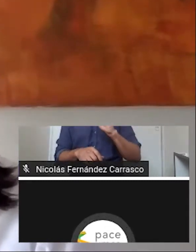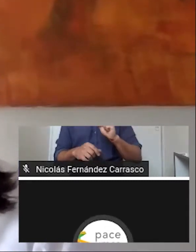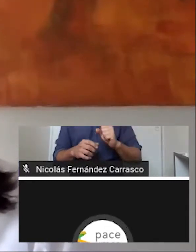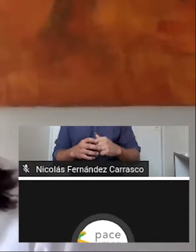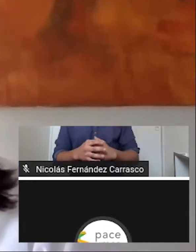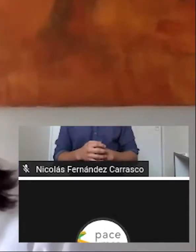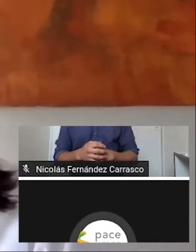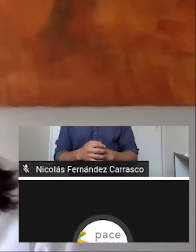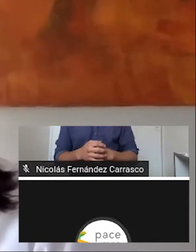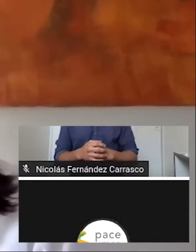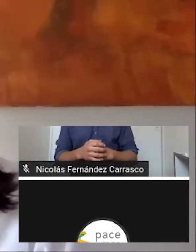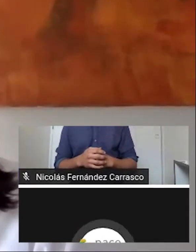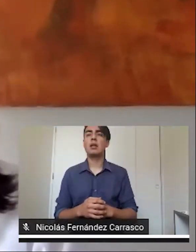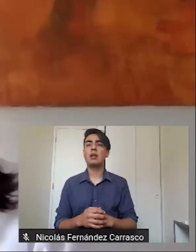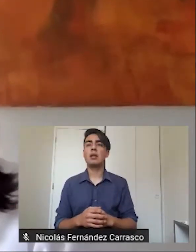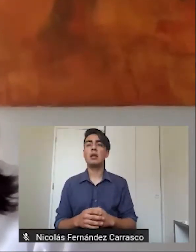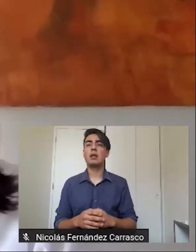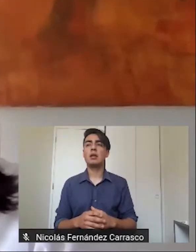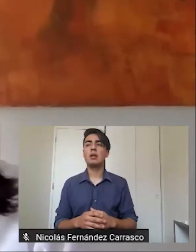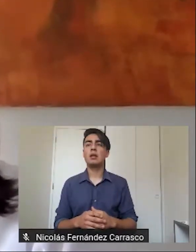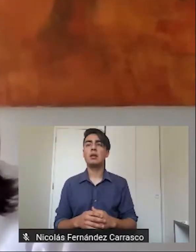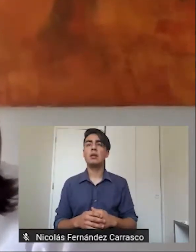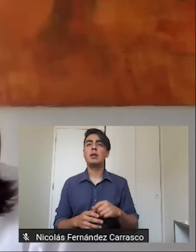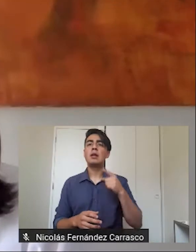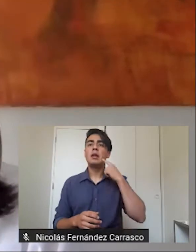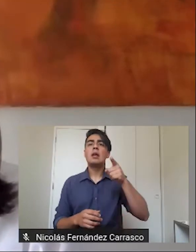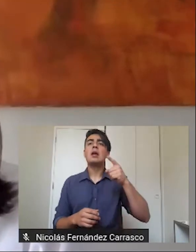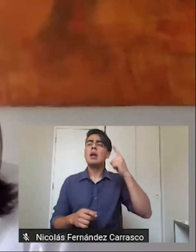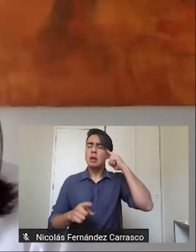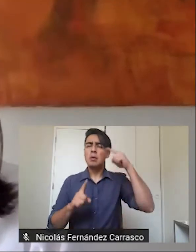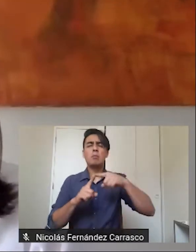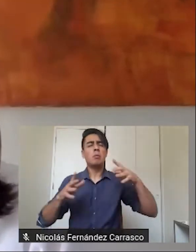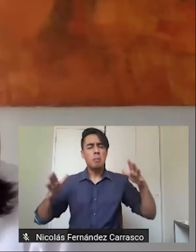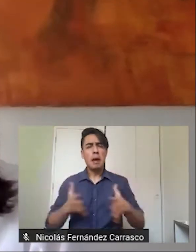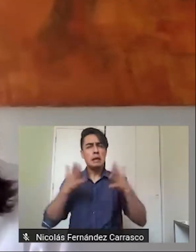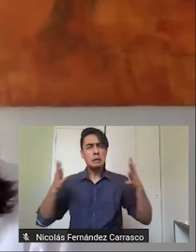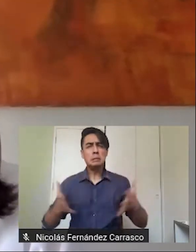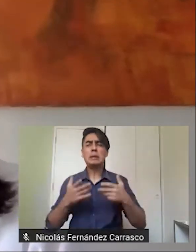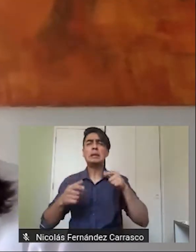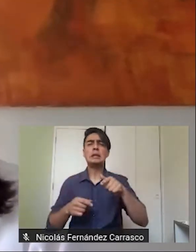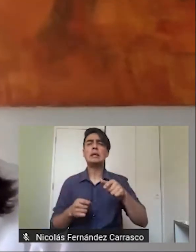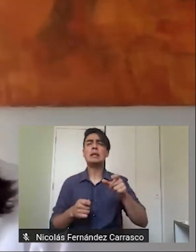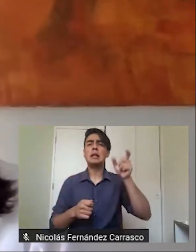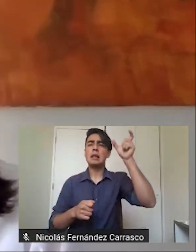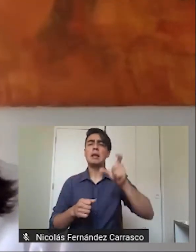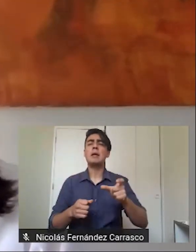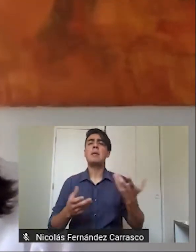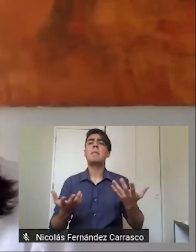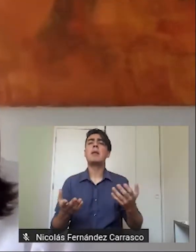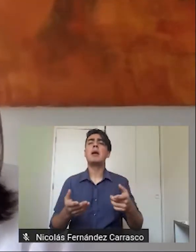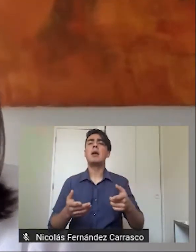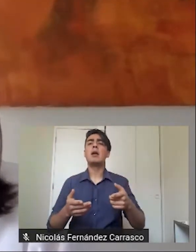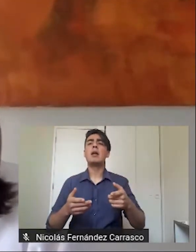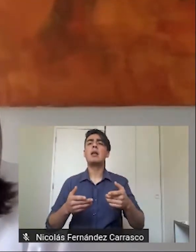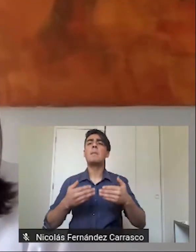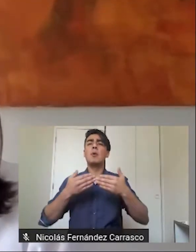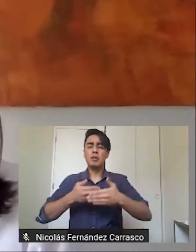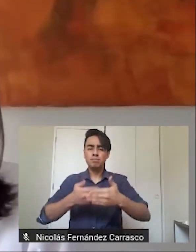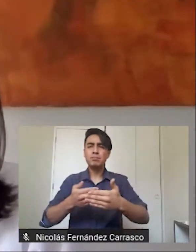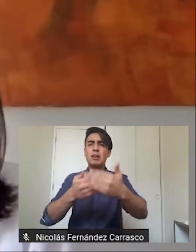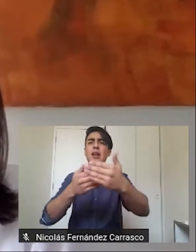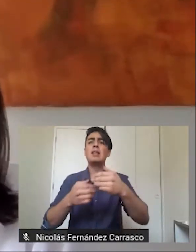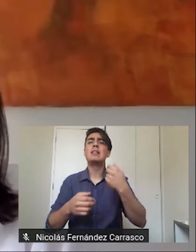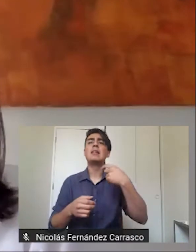PASE por el trabajo realizado. No me extiendo más, porque hoy tenemos mucho que aprender de nuestros